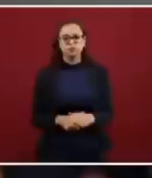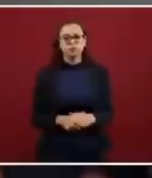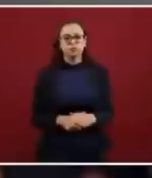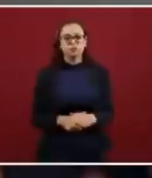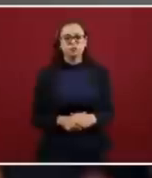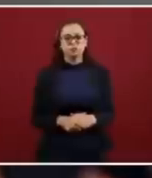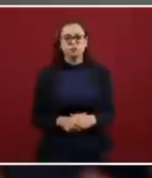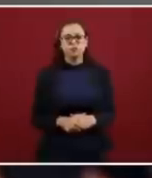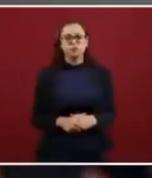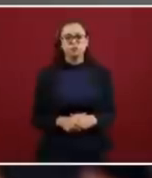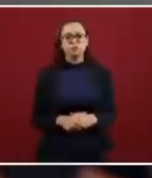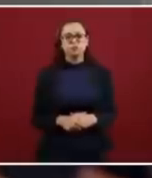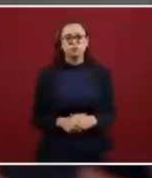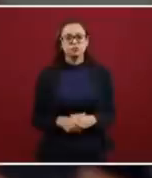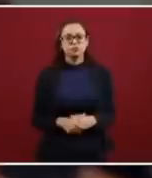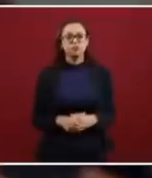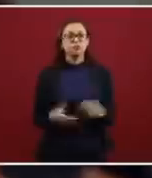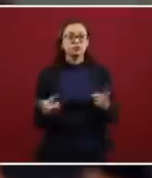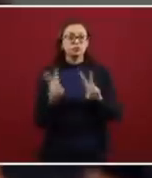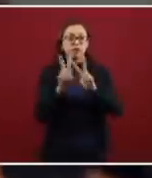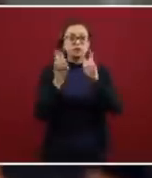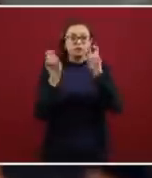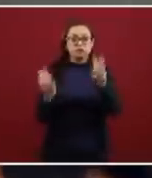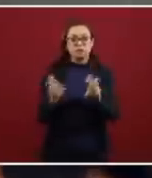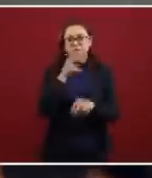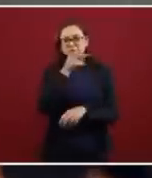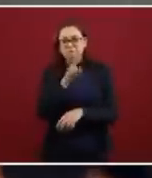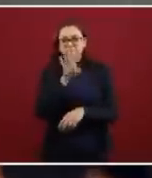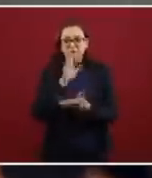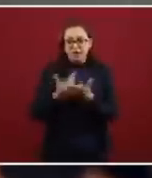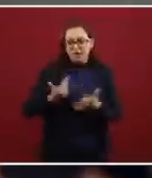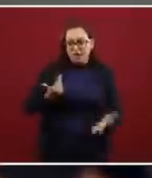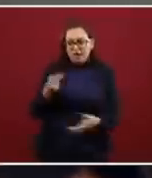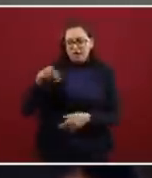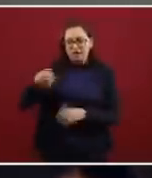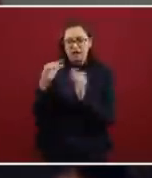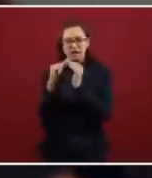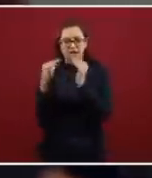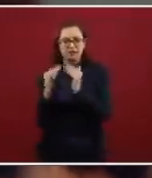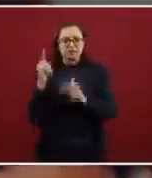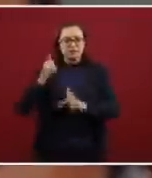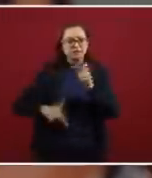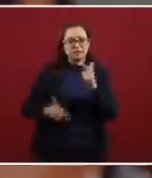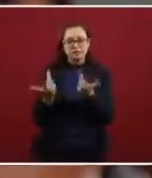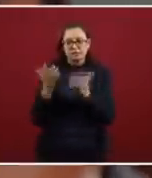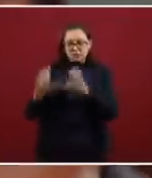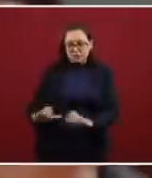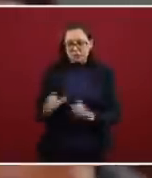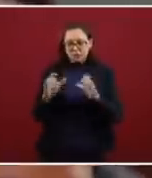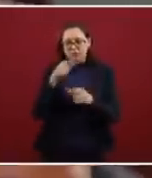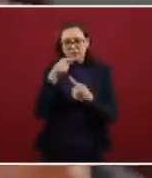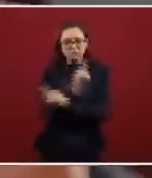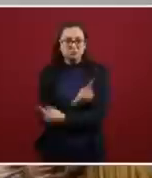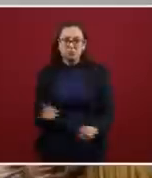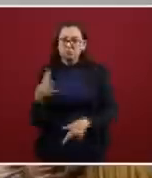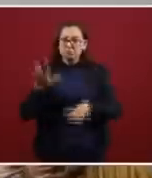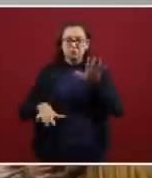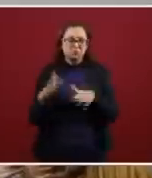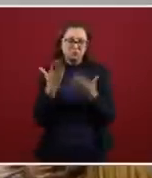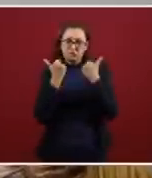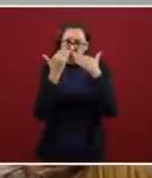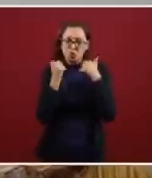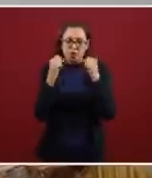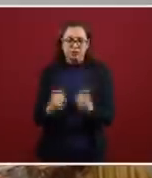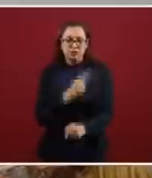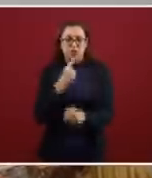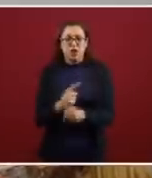parental, educación parental para justo prevenir desde casa, que tendría que ser el lugar más seguro para los niños y que pues no lo es. ¿Hay alguna